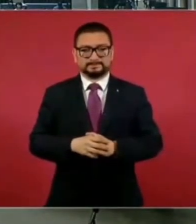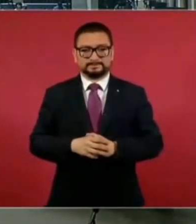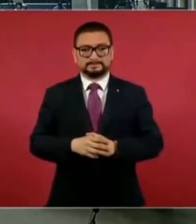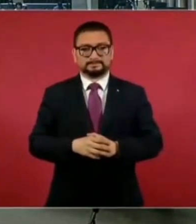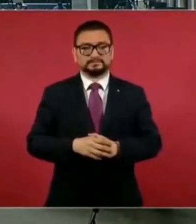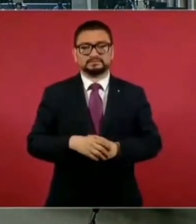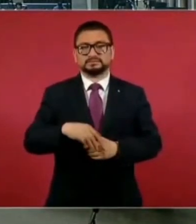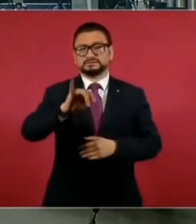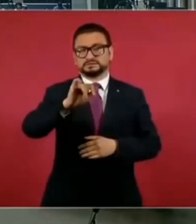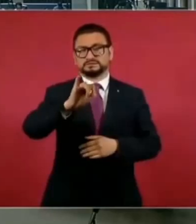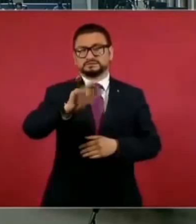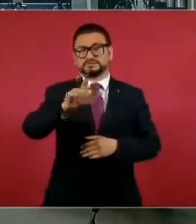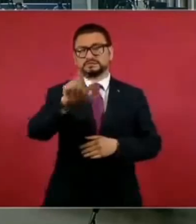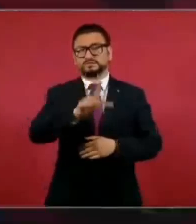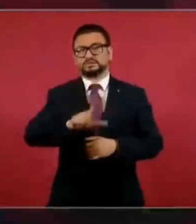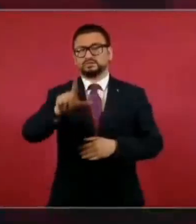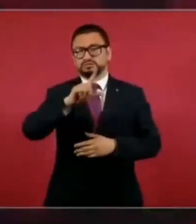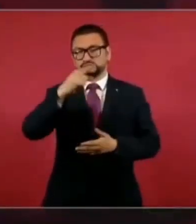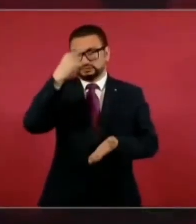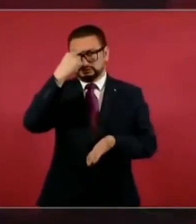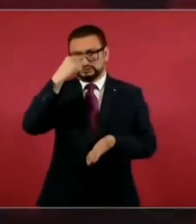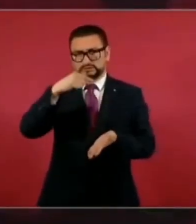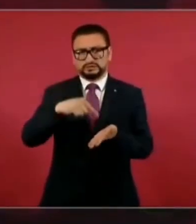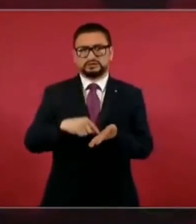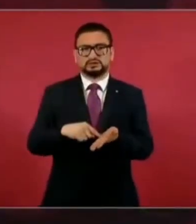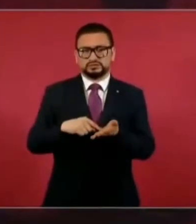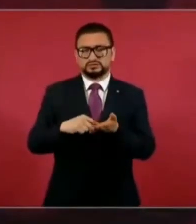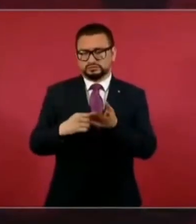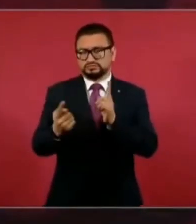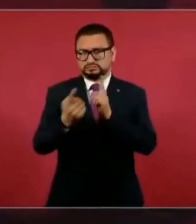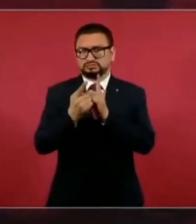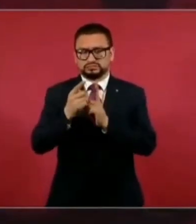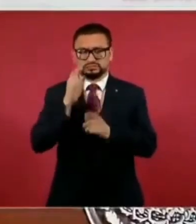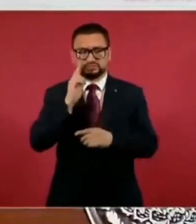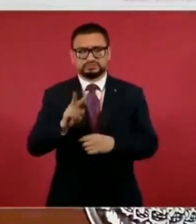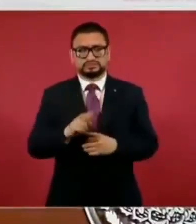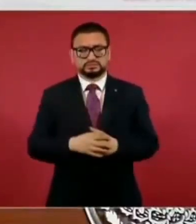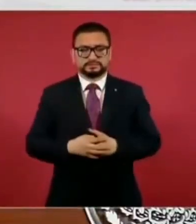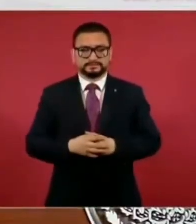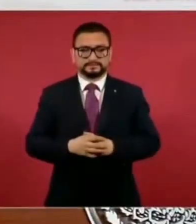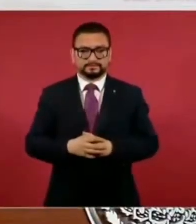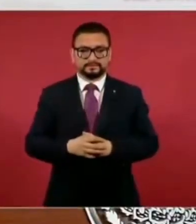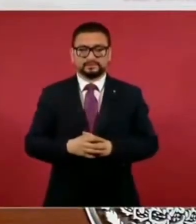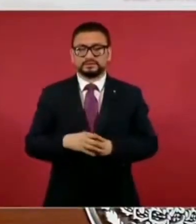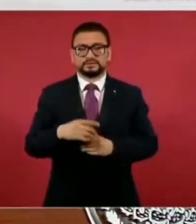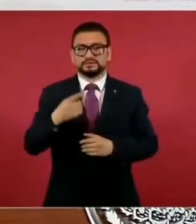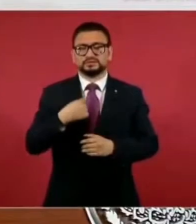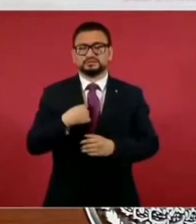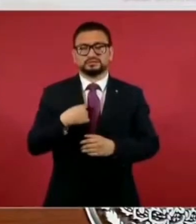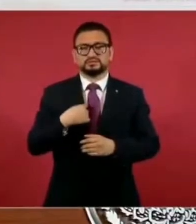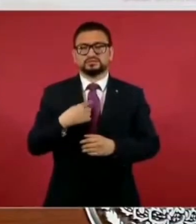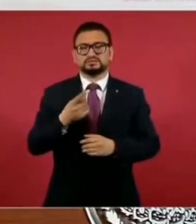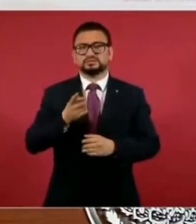Sí, el lunes creo los voy a ver. Es que no había querido